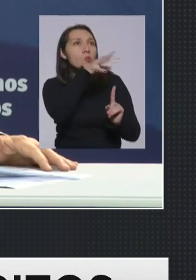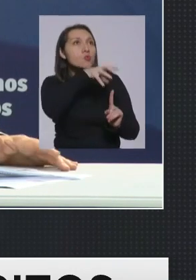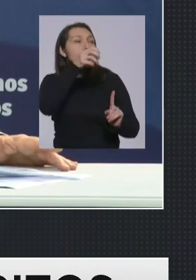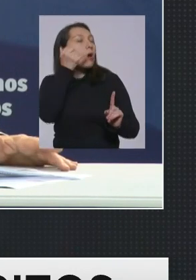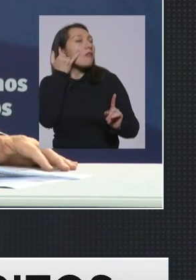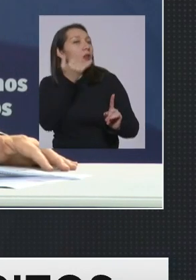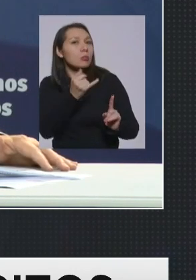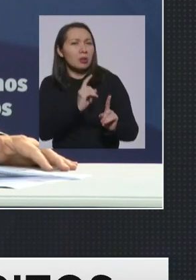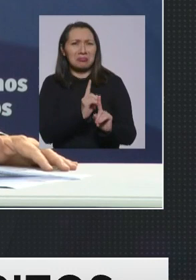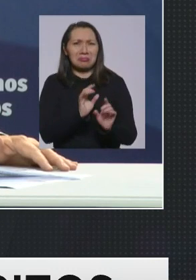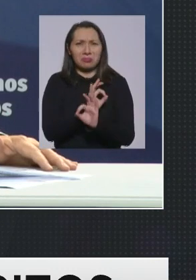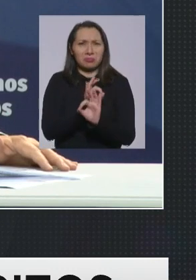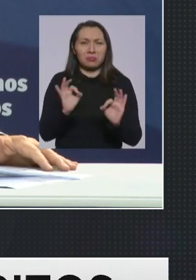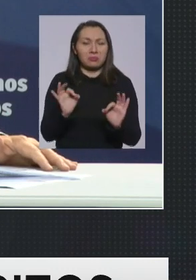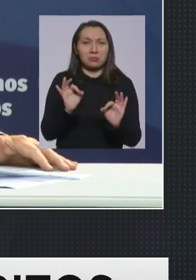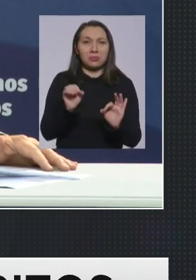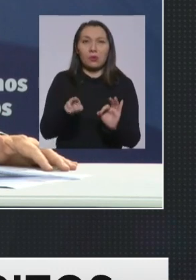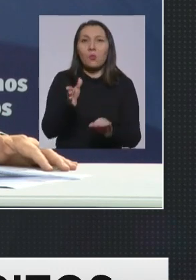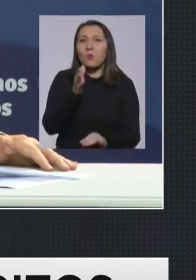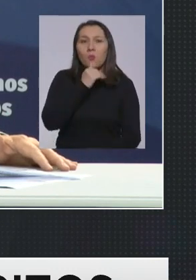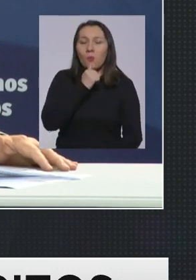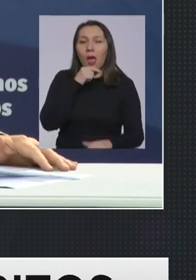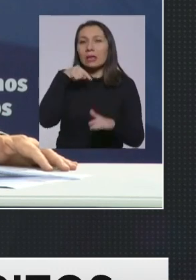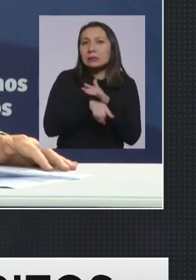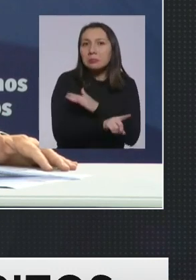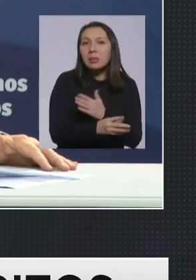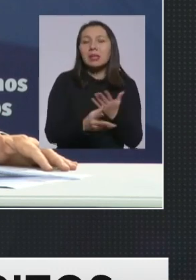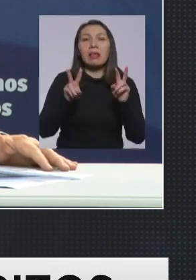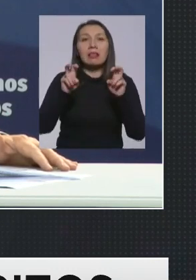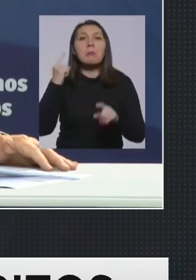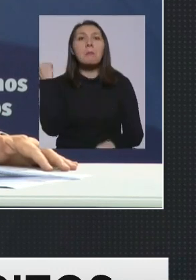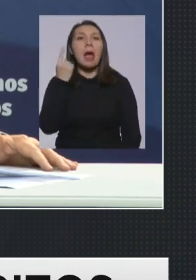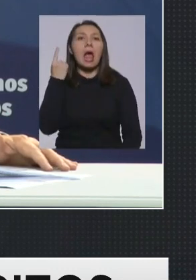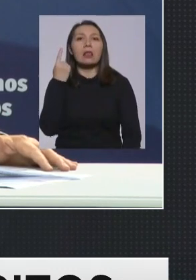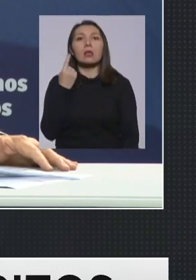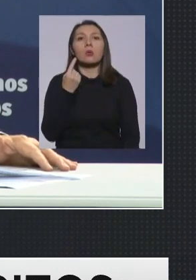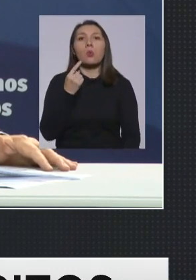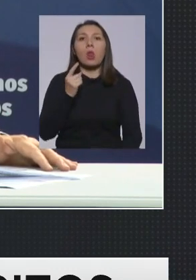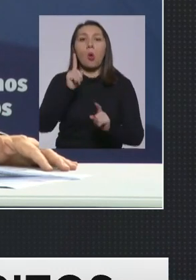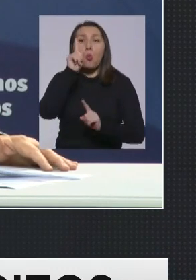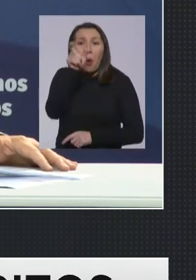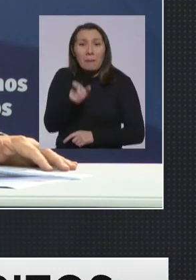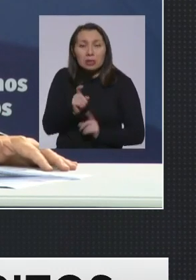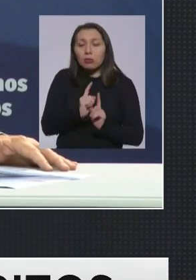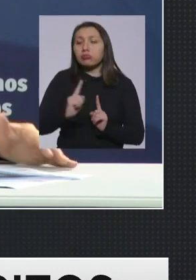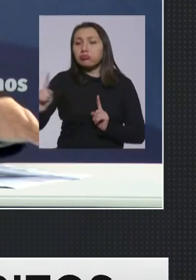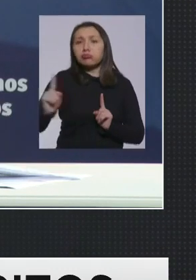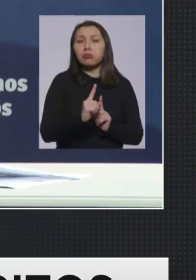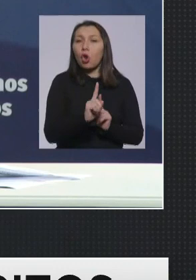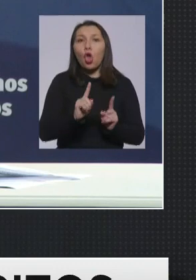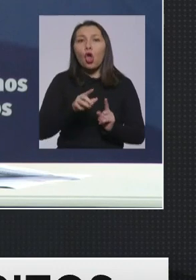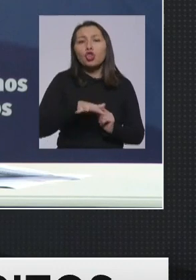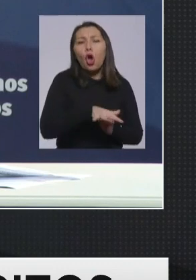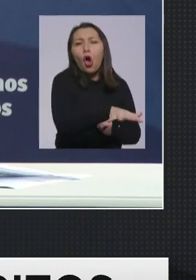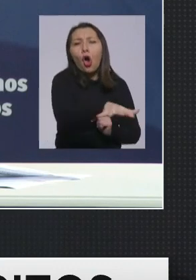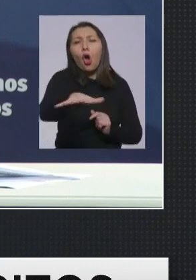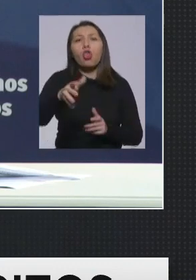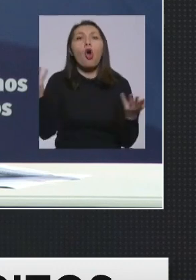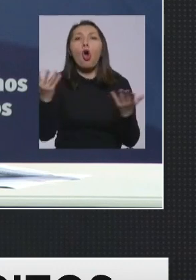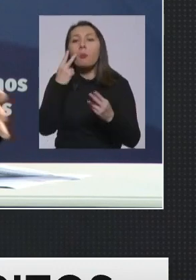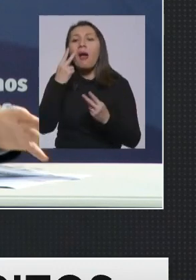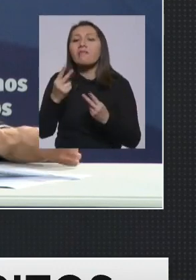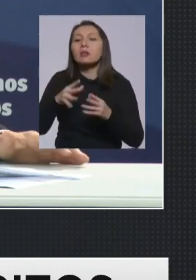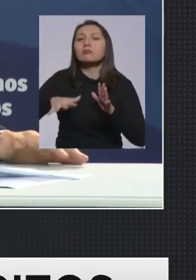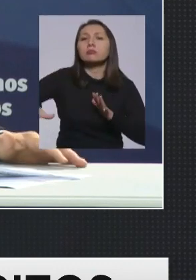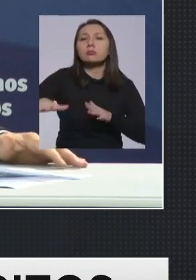no hay intromisión en la particular desplazamiento de una persona sino que me de movilidad